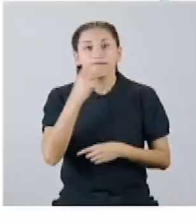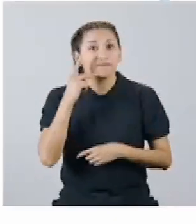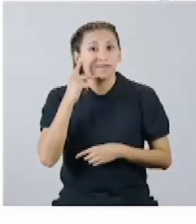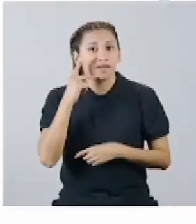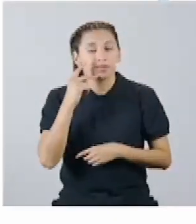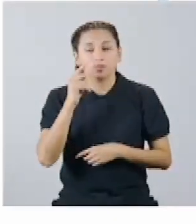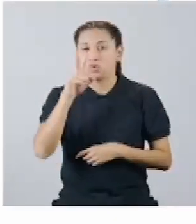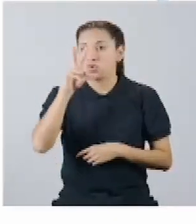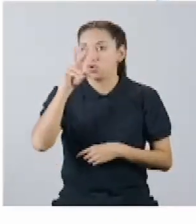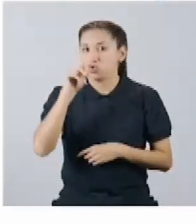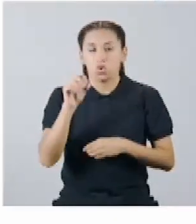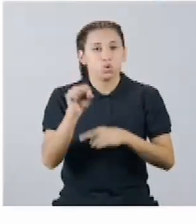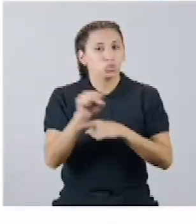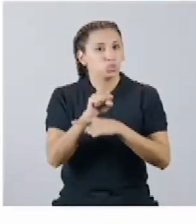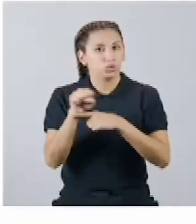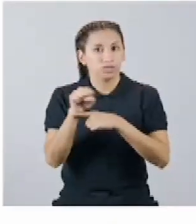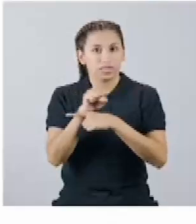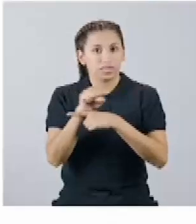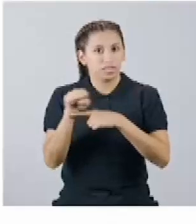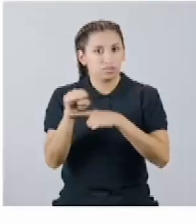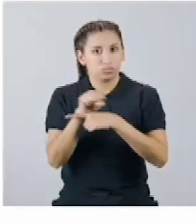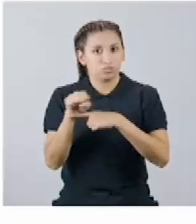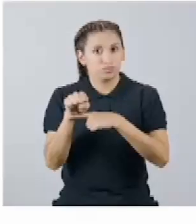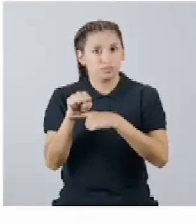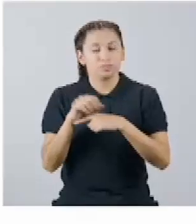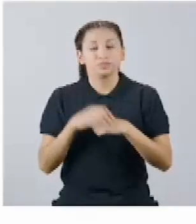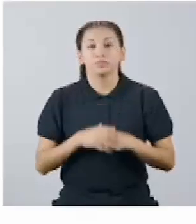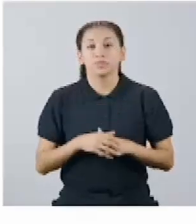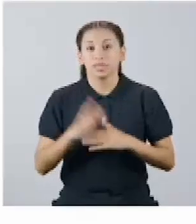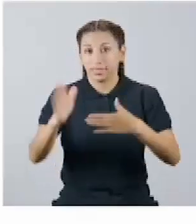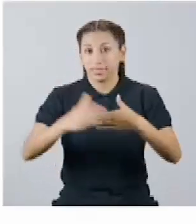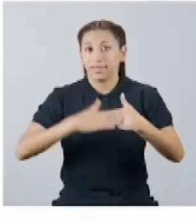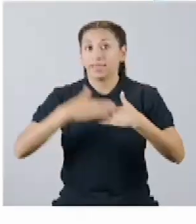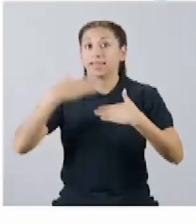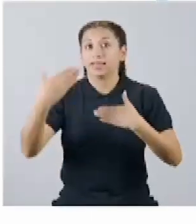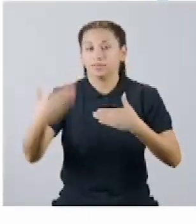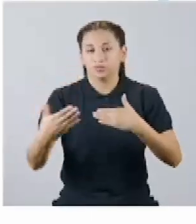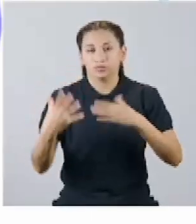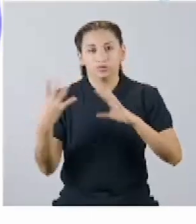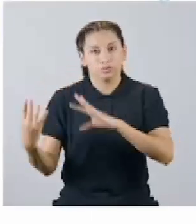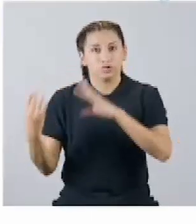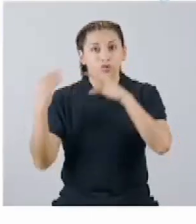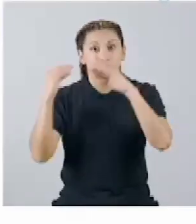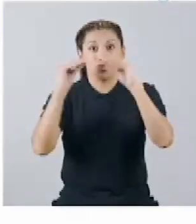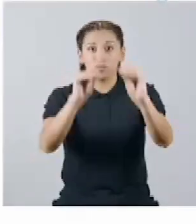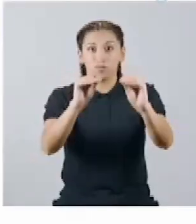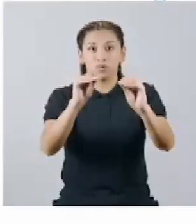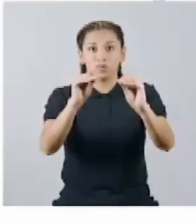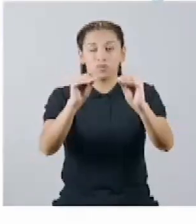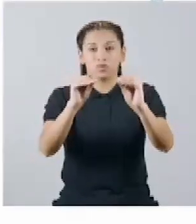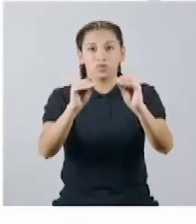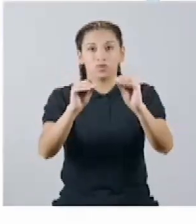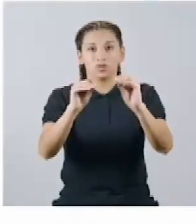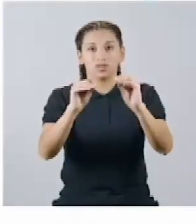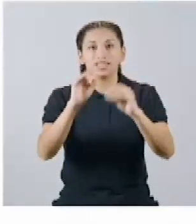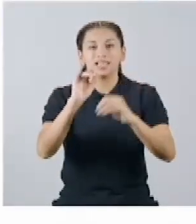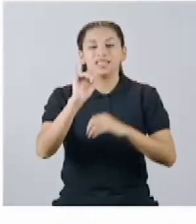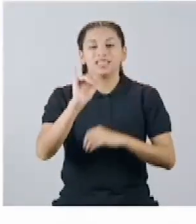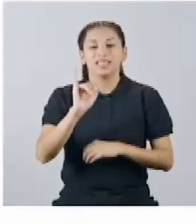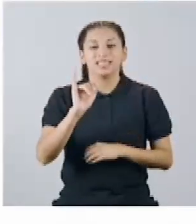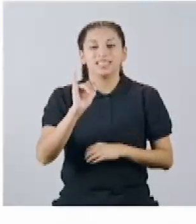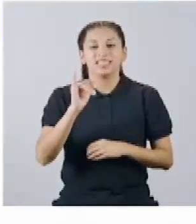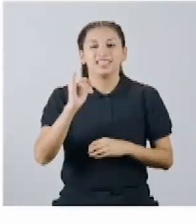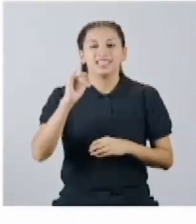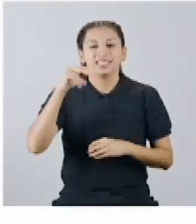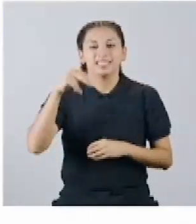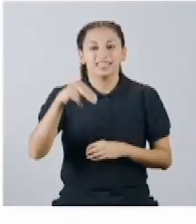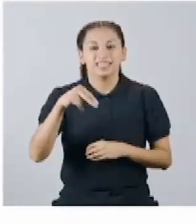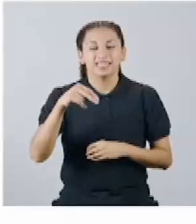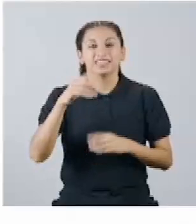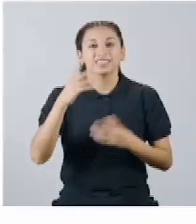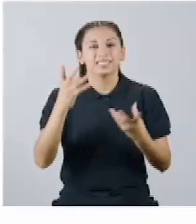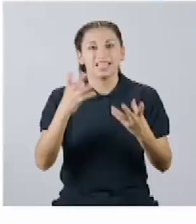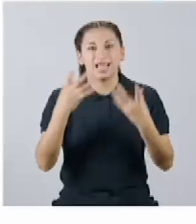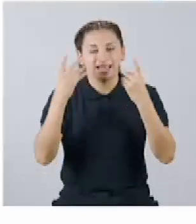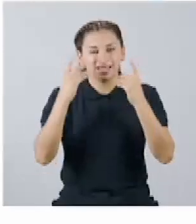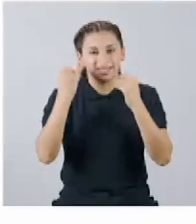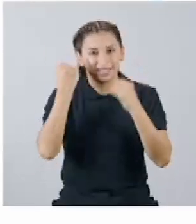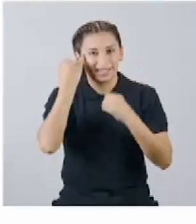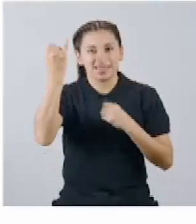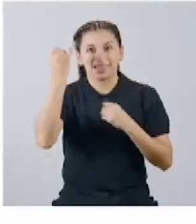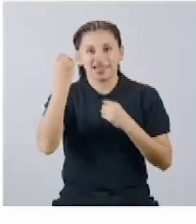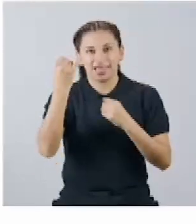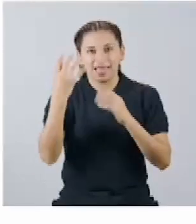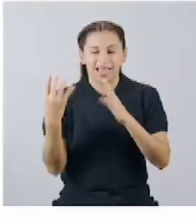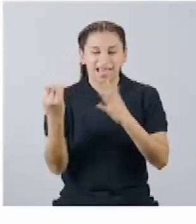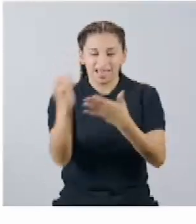no sustantivos. Y después se coloca el insight, que justifica la